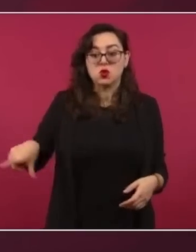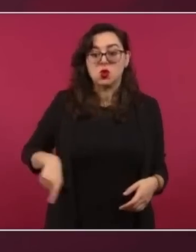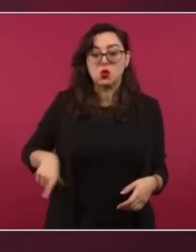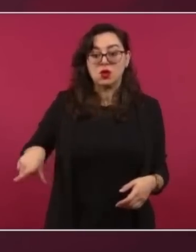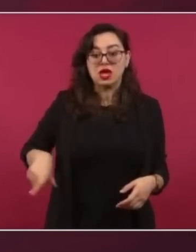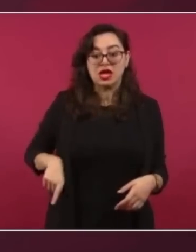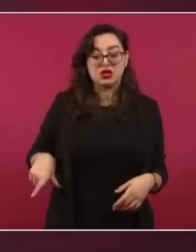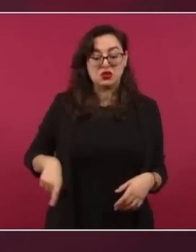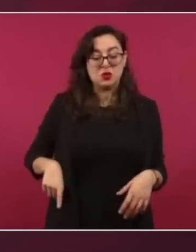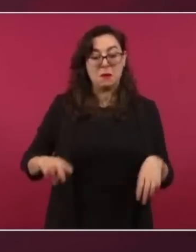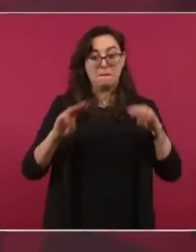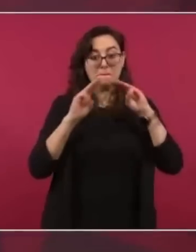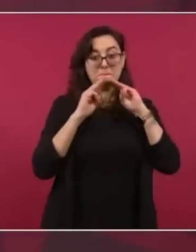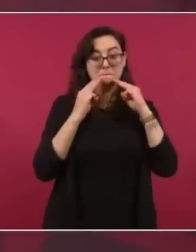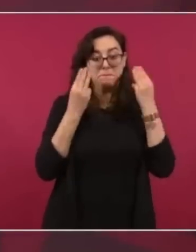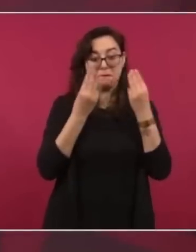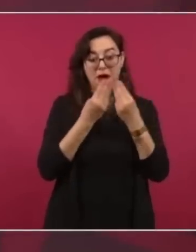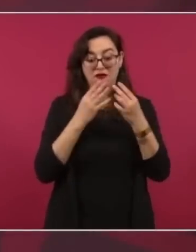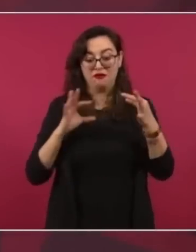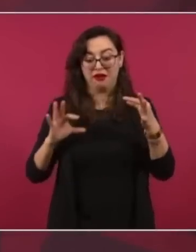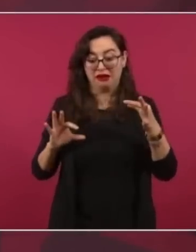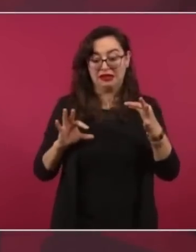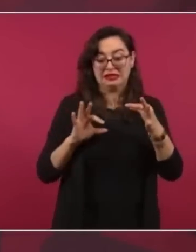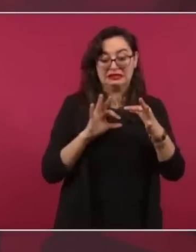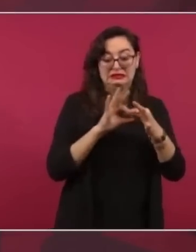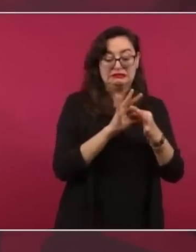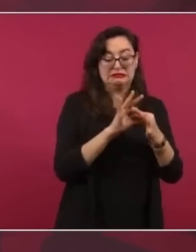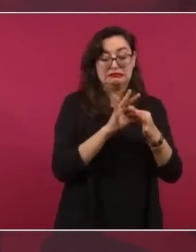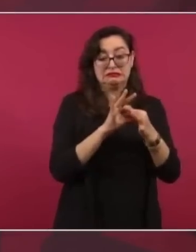sometido a una facción,